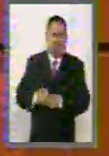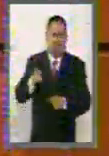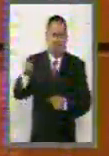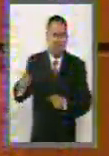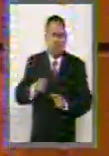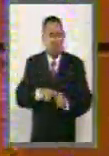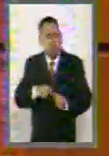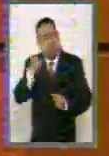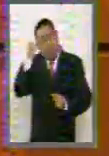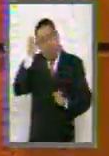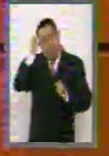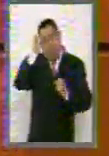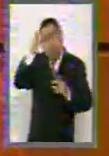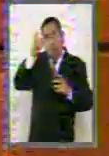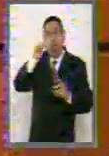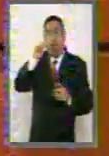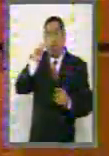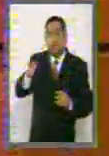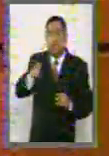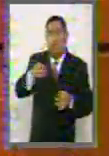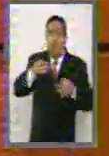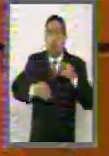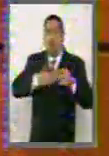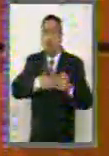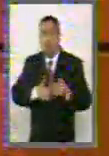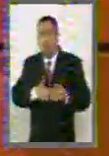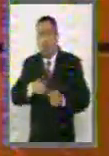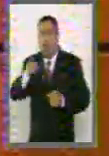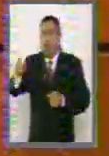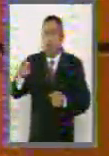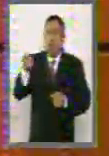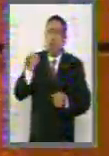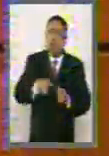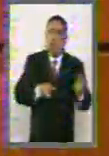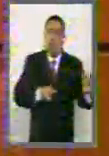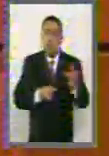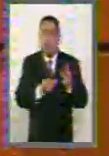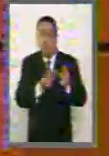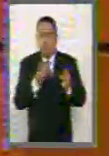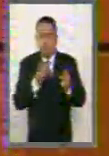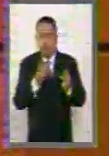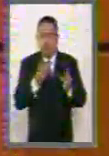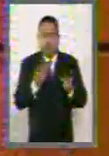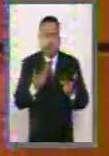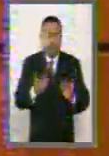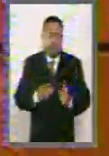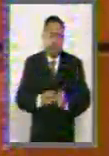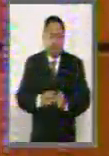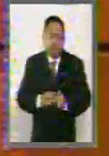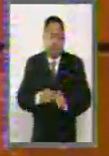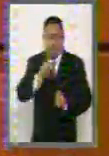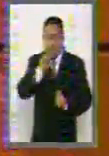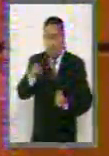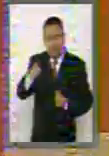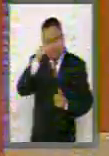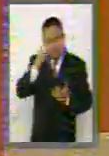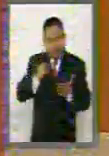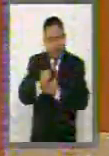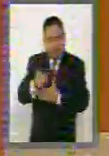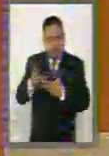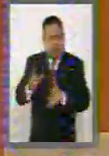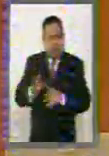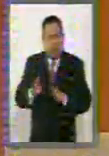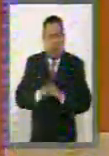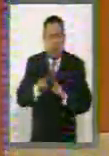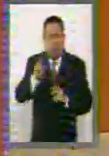su concepto de justicia al tomar la decisión de enviar estas ternas. Y también definió cómo